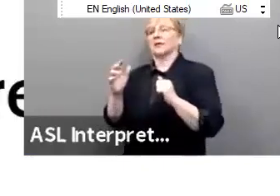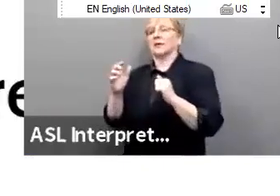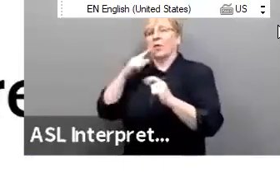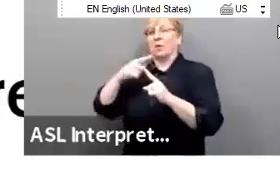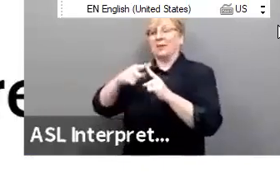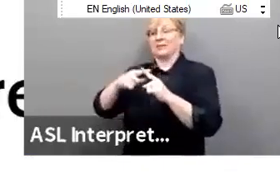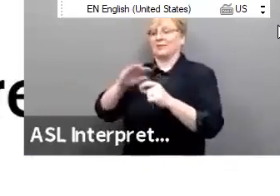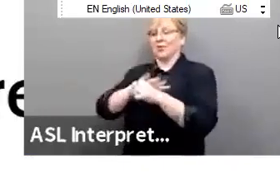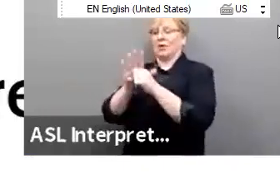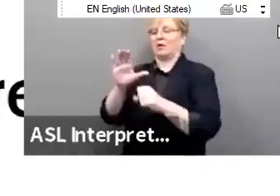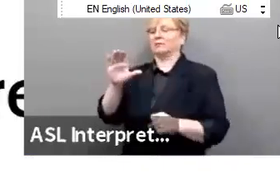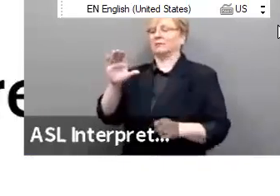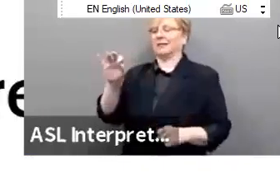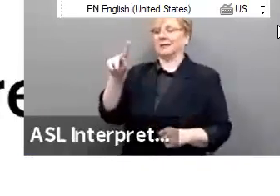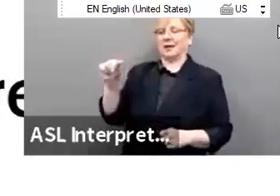a